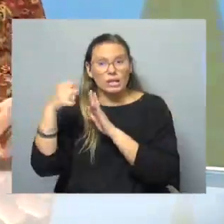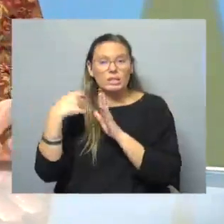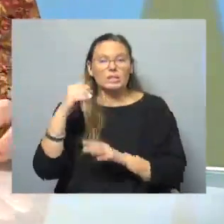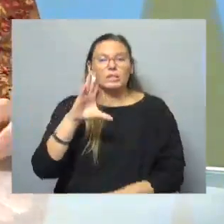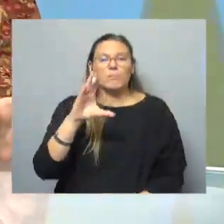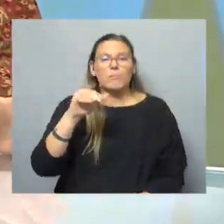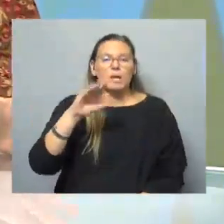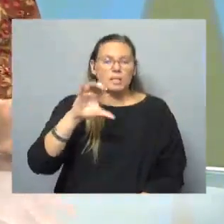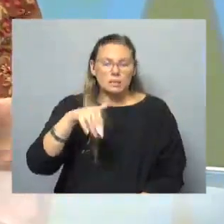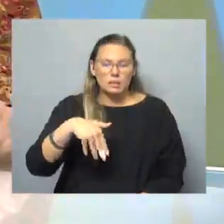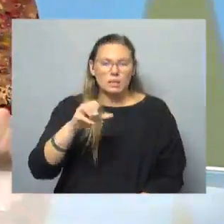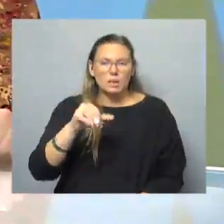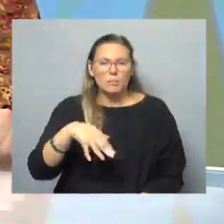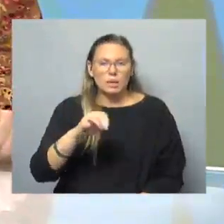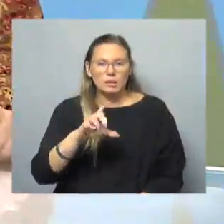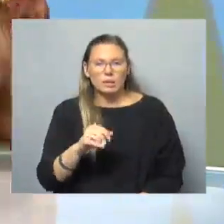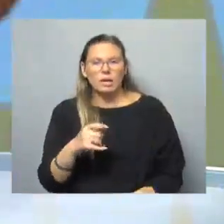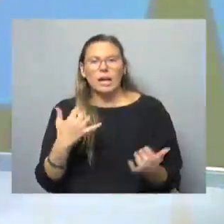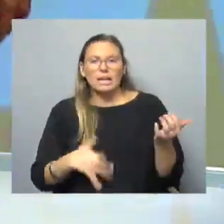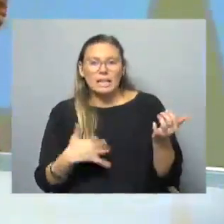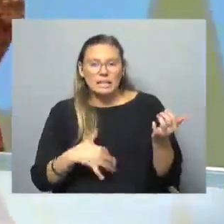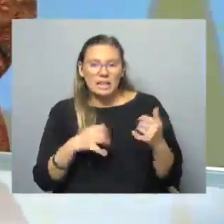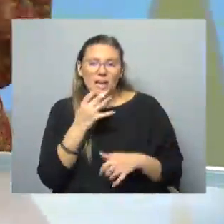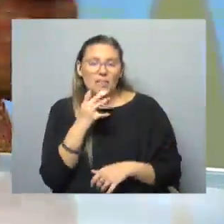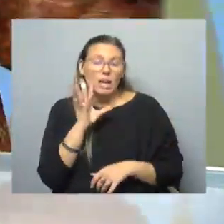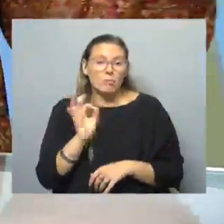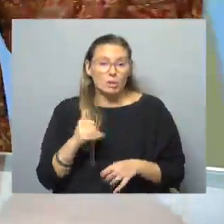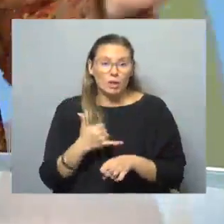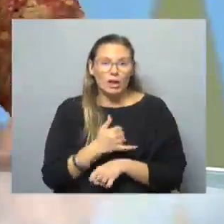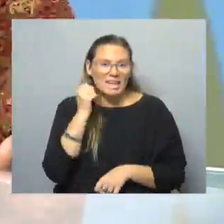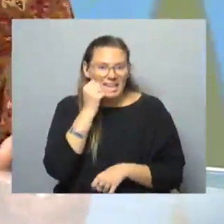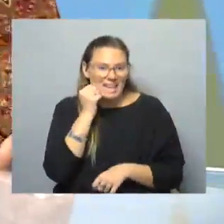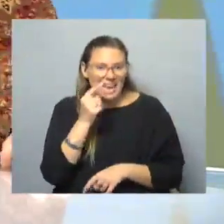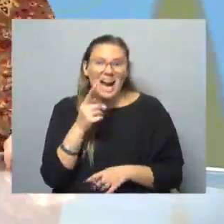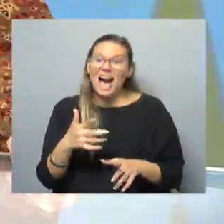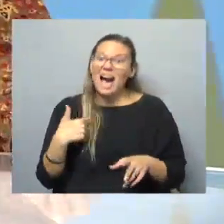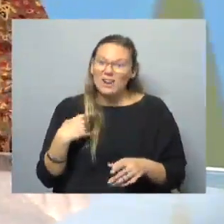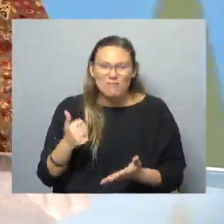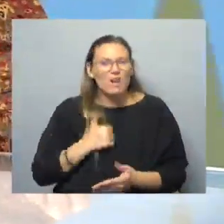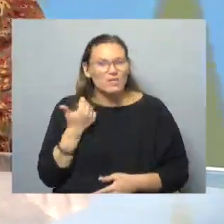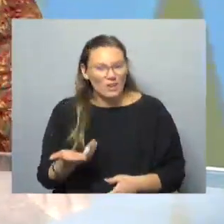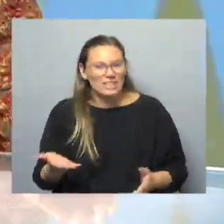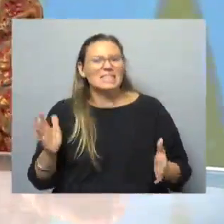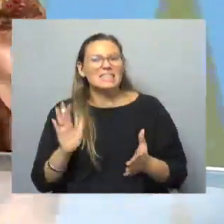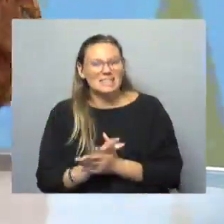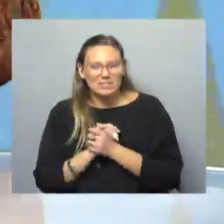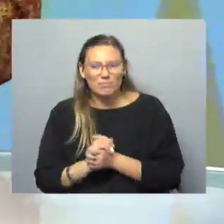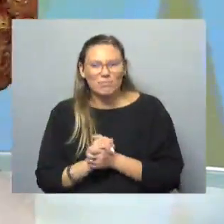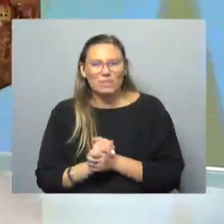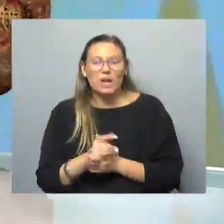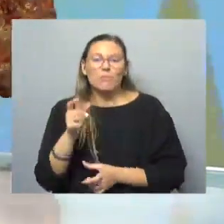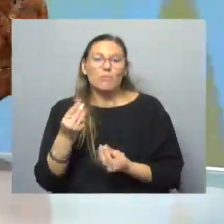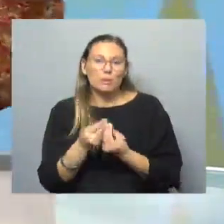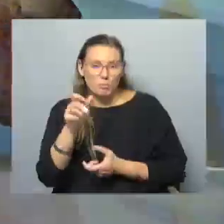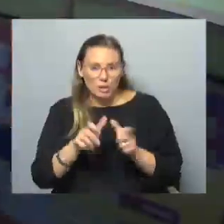el documental Guitarra Negra de nuestro compañero. Guitarra Blanca. Guitarra Blanca. Ay, pero bueno, te pero hice era la cengadilla. Pero dice, es bien para hacer, mucha gente